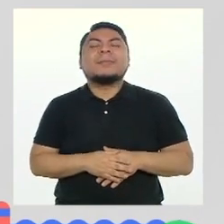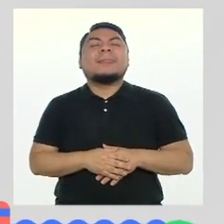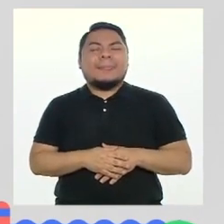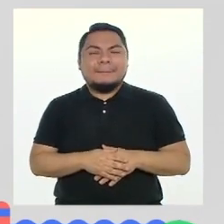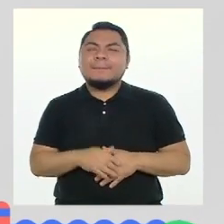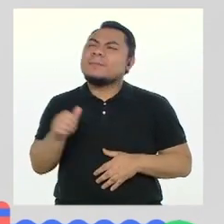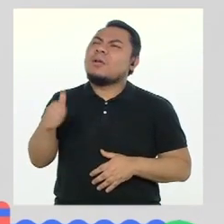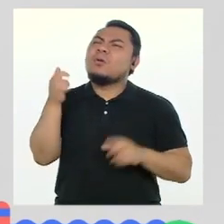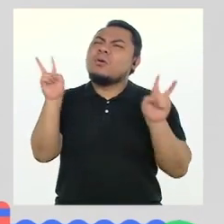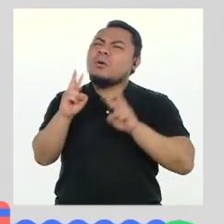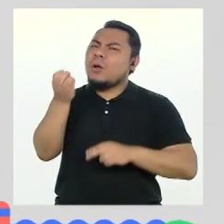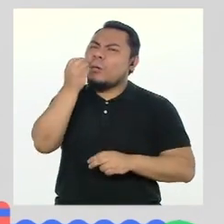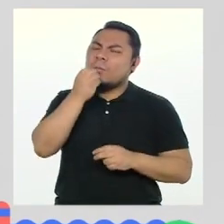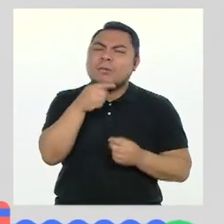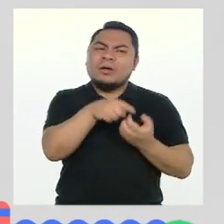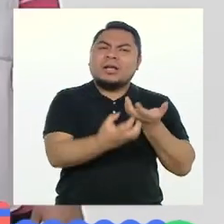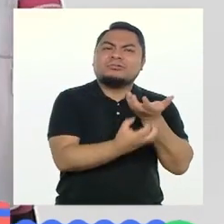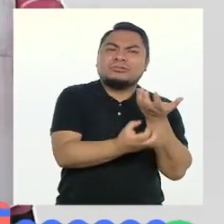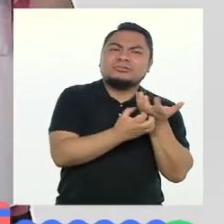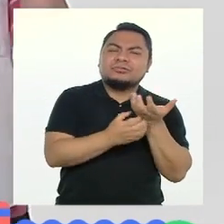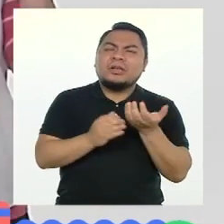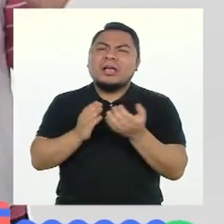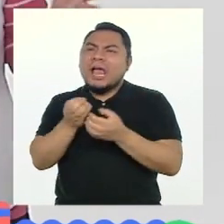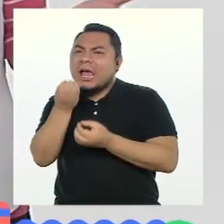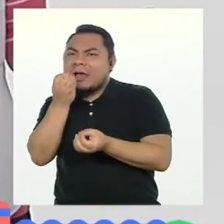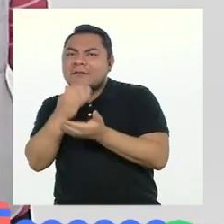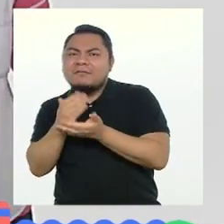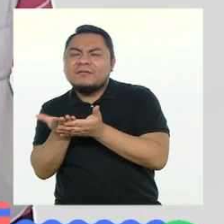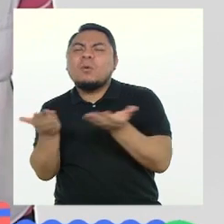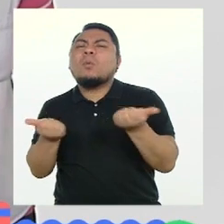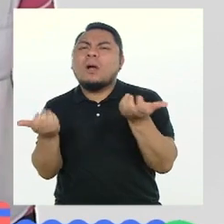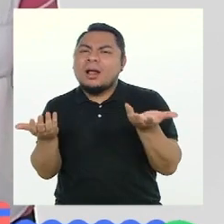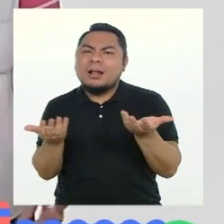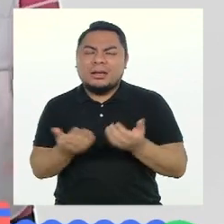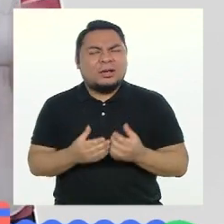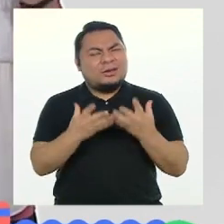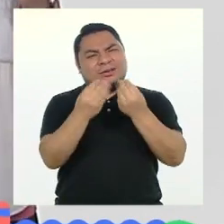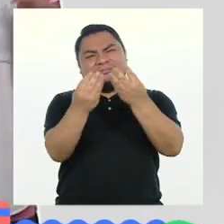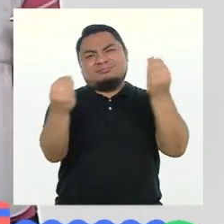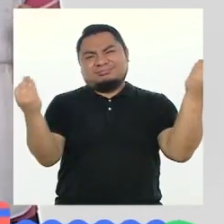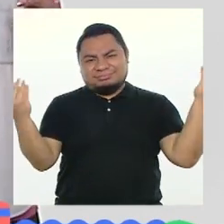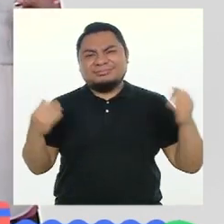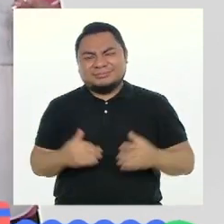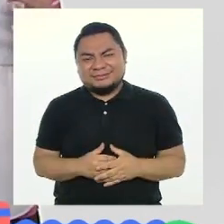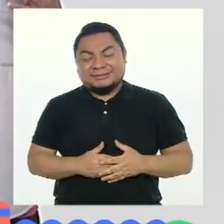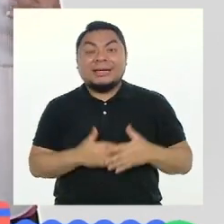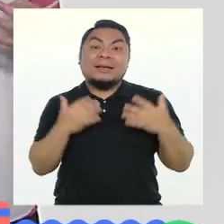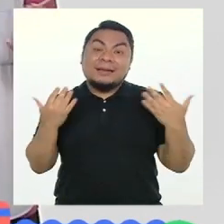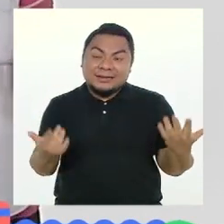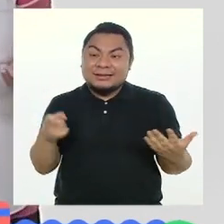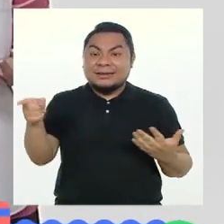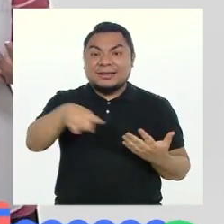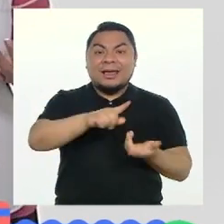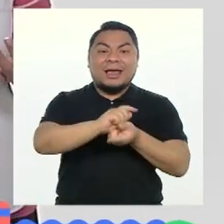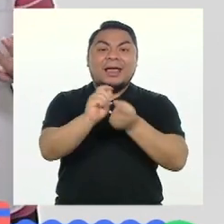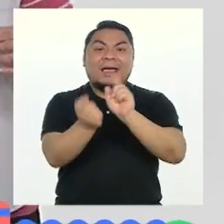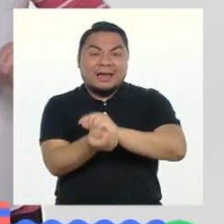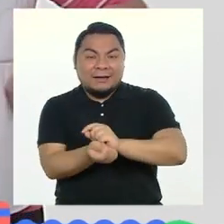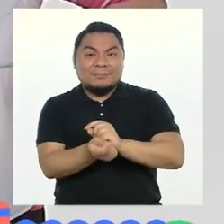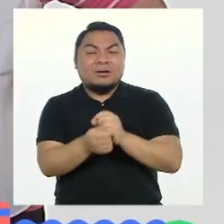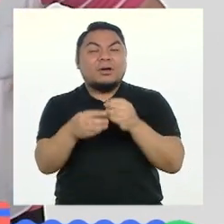se pueden comer crudos y cocidos? ¡Uf! Son muchos y en todos los casos cambia su